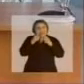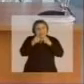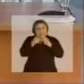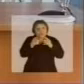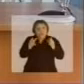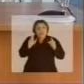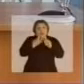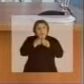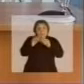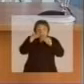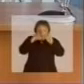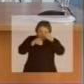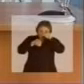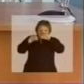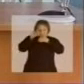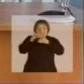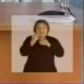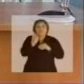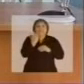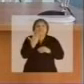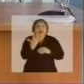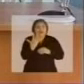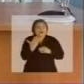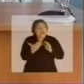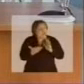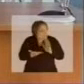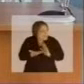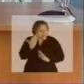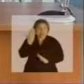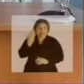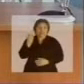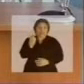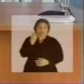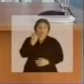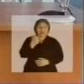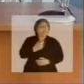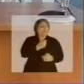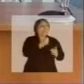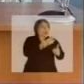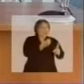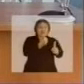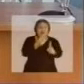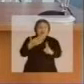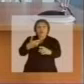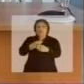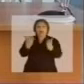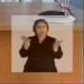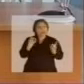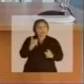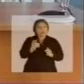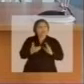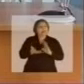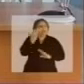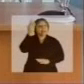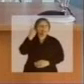y que constituye el valor más fundamental de todos los valores, y que por